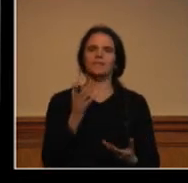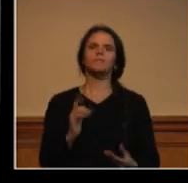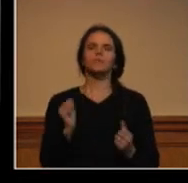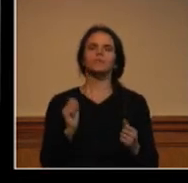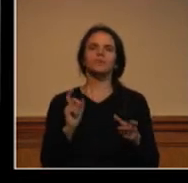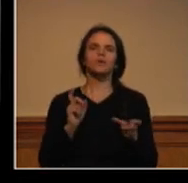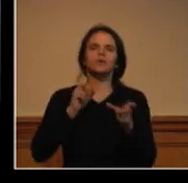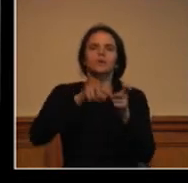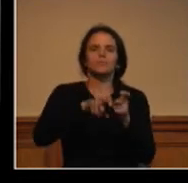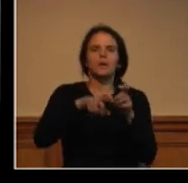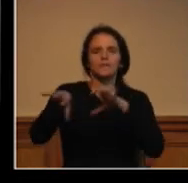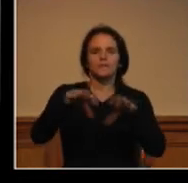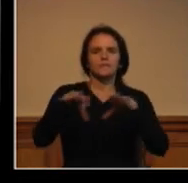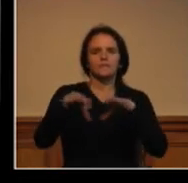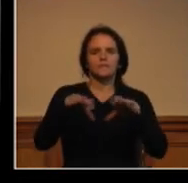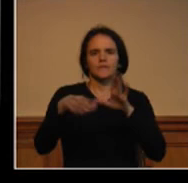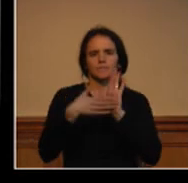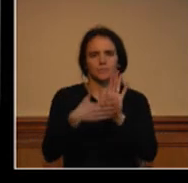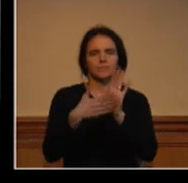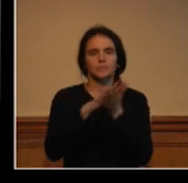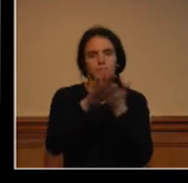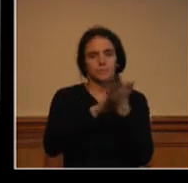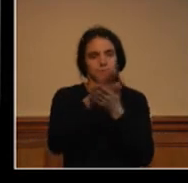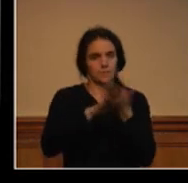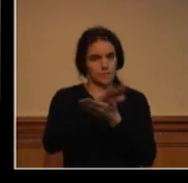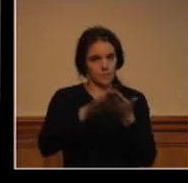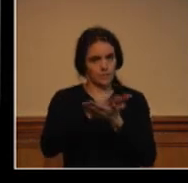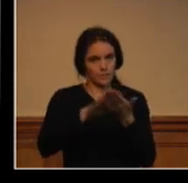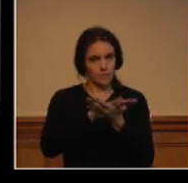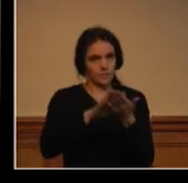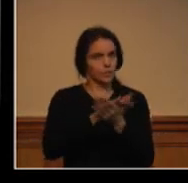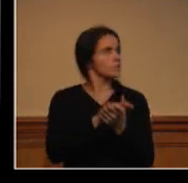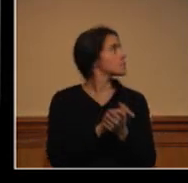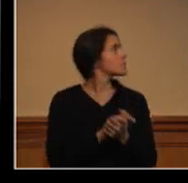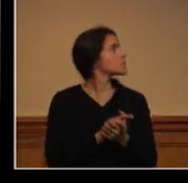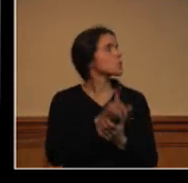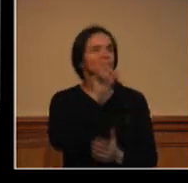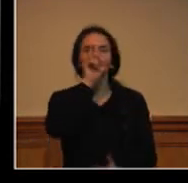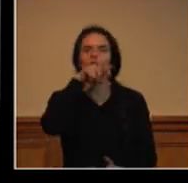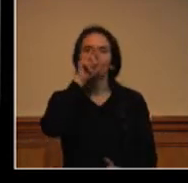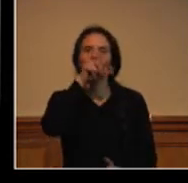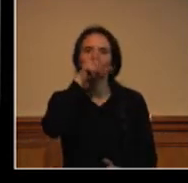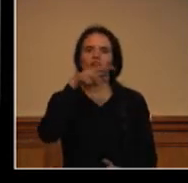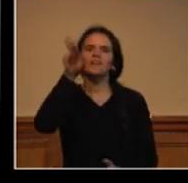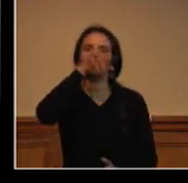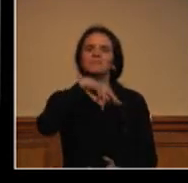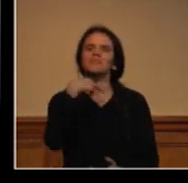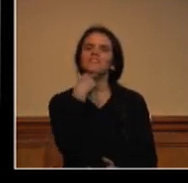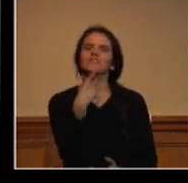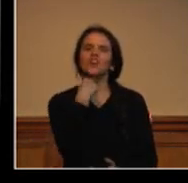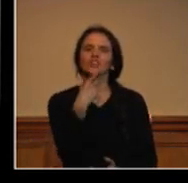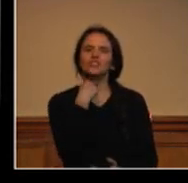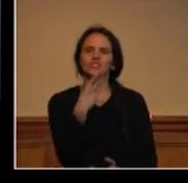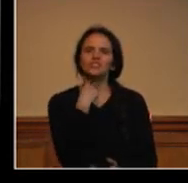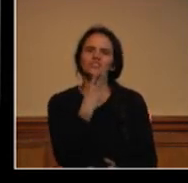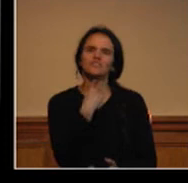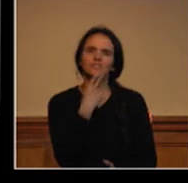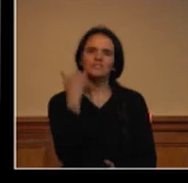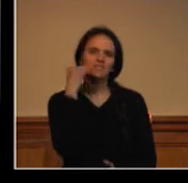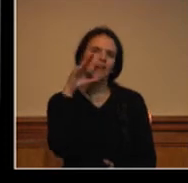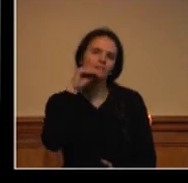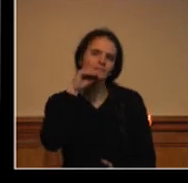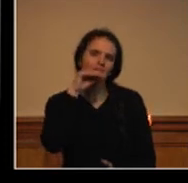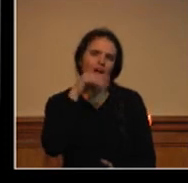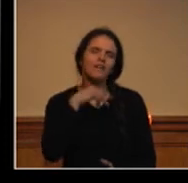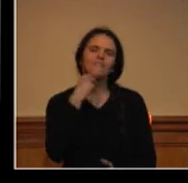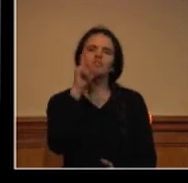incorporarlo en todas las actividades presentadas. Aquí este es un loro que repite lo que nosotros decimos, pero en una forma más entretenida.